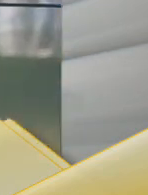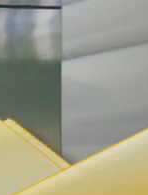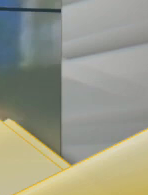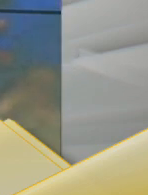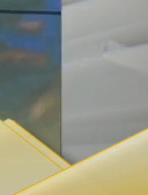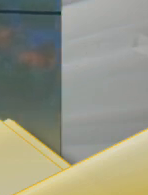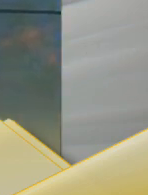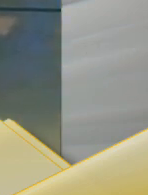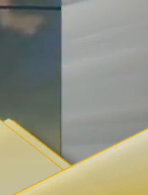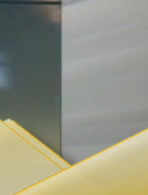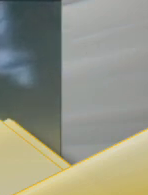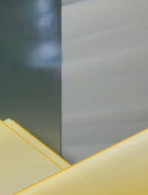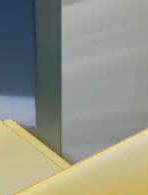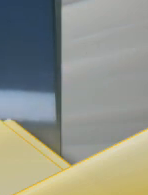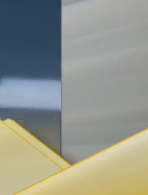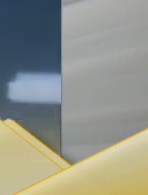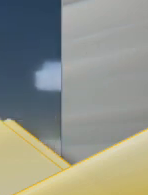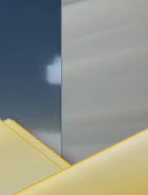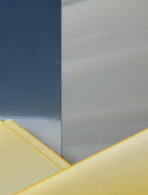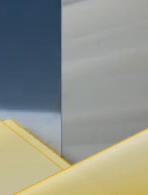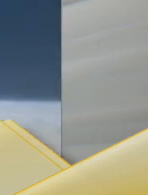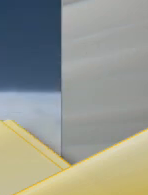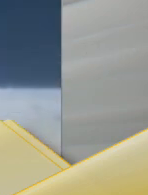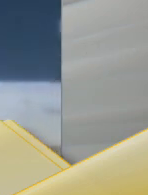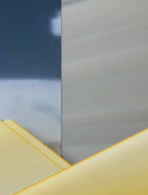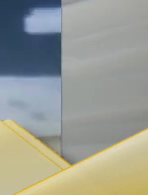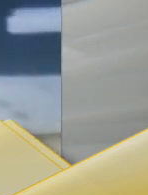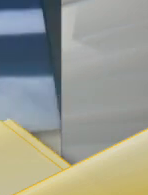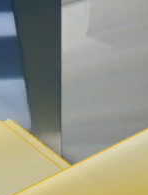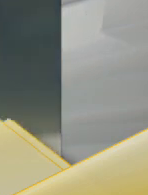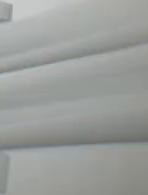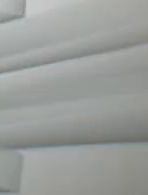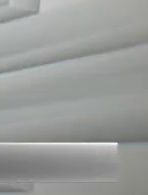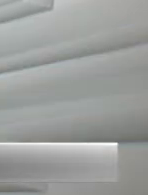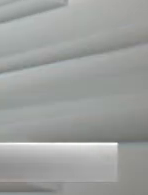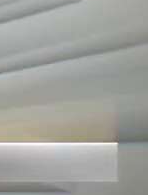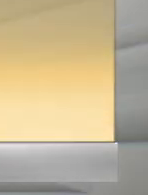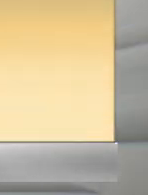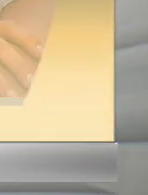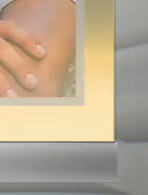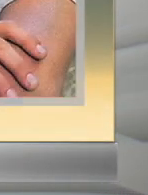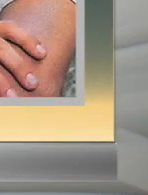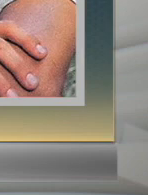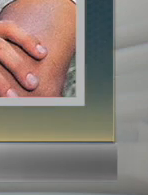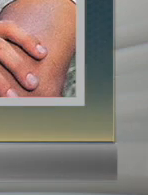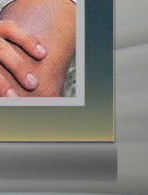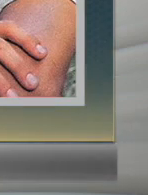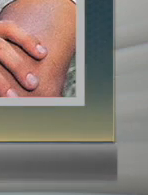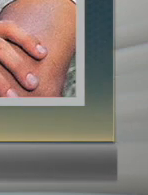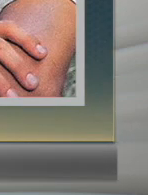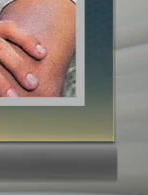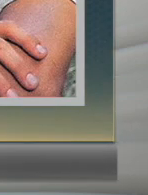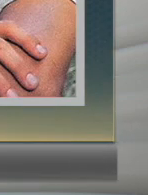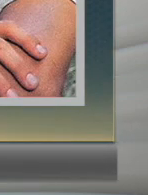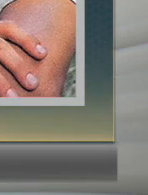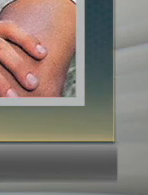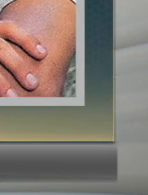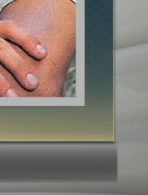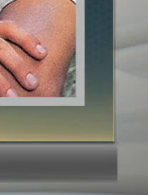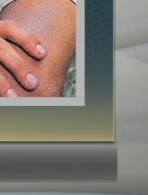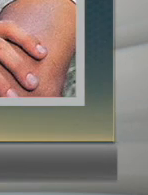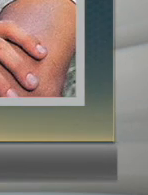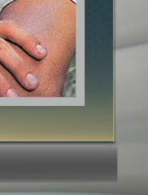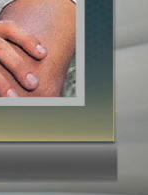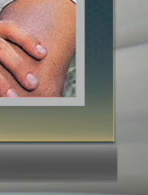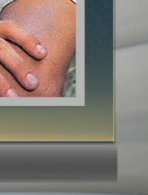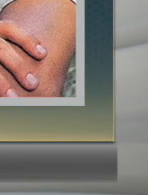Le presentamos la historia de Ana Lucía Martínez. Sé siempre tú mismo. Exprésate.